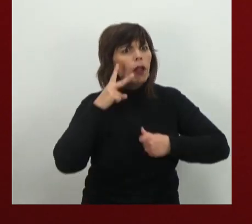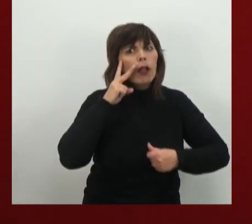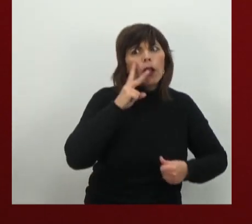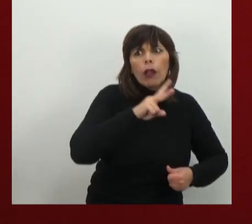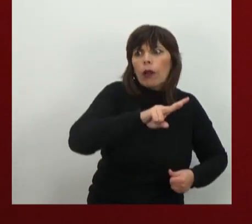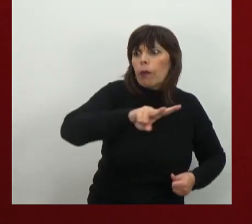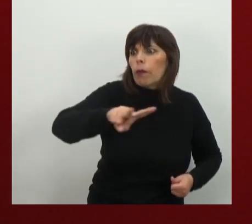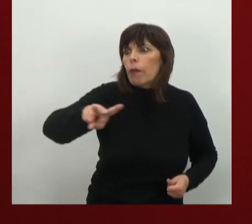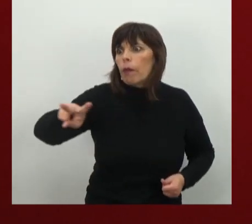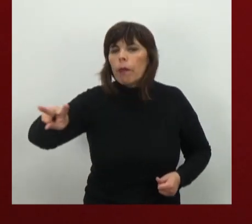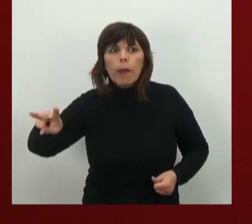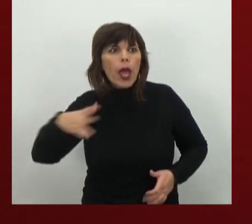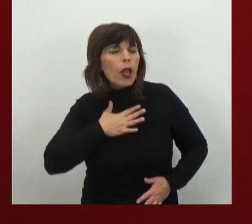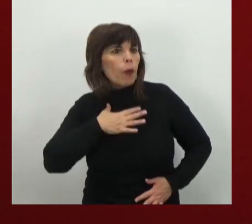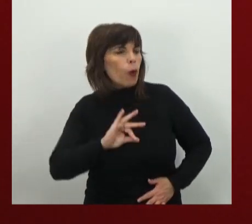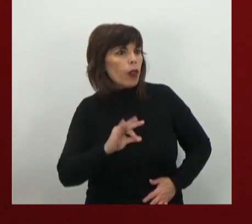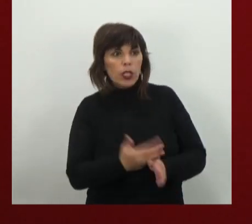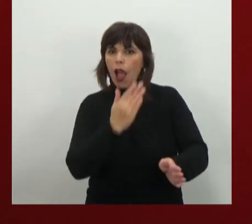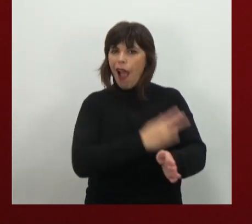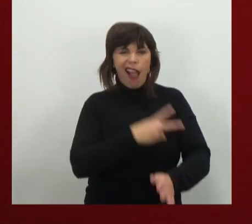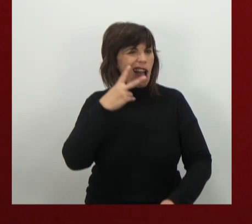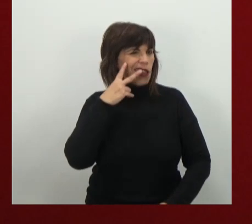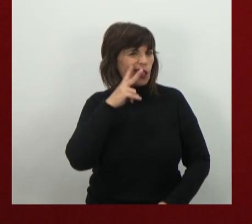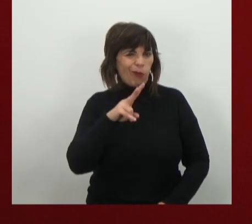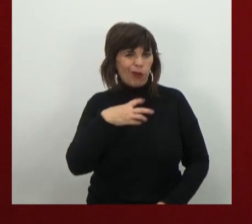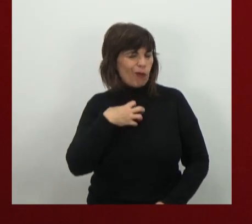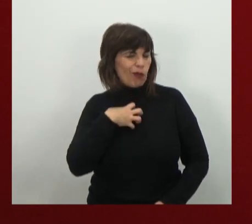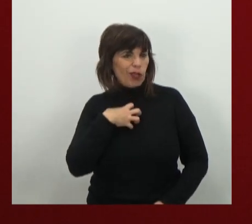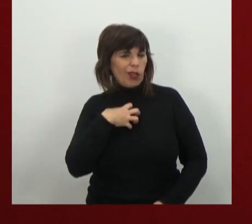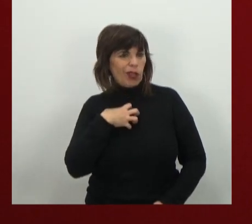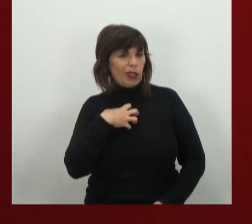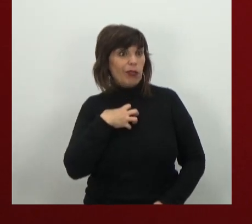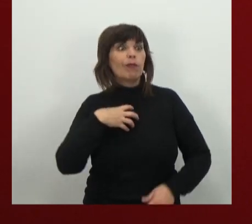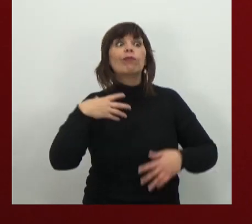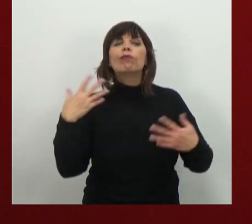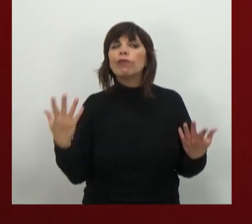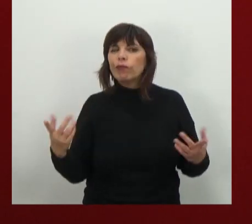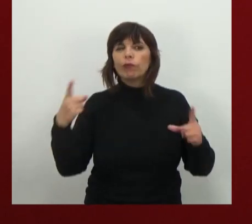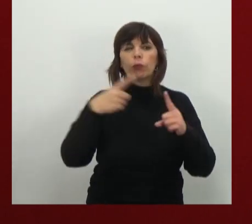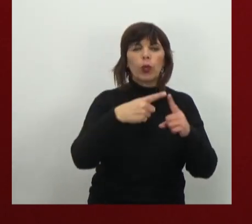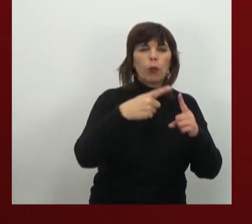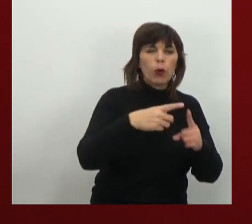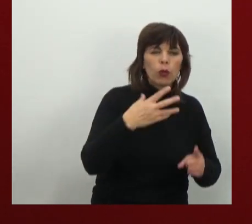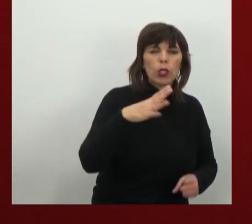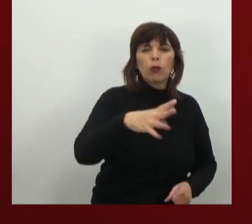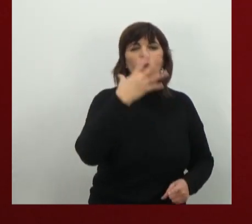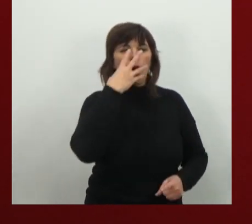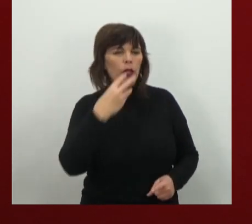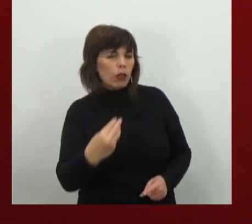Tú vías las cosas detrás de las cosas, la razón de todo, el propósito de todo, los tiempos de